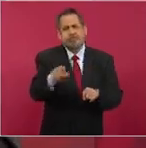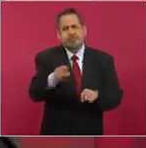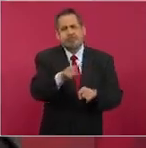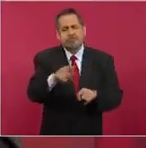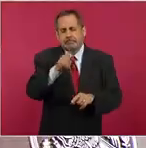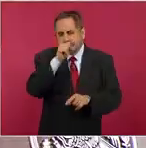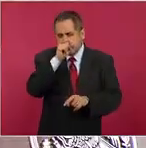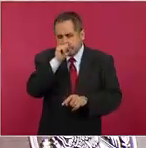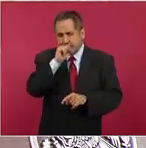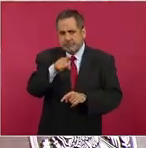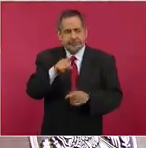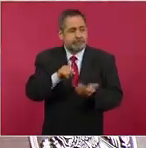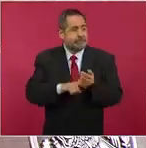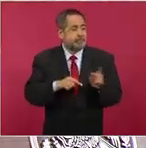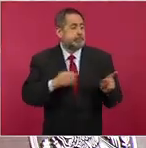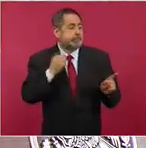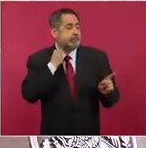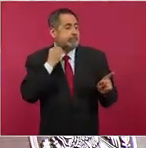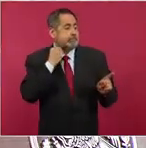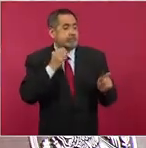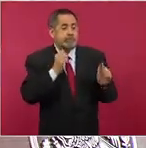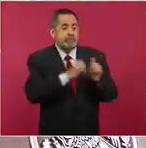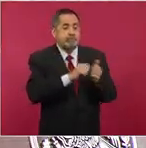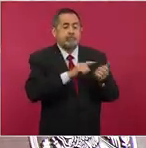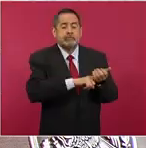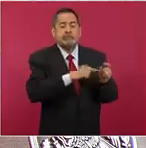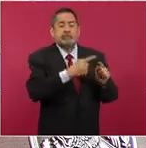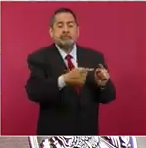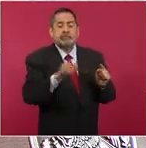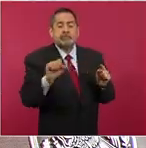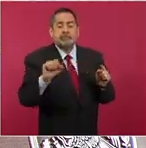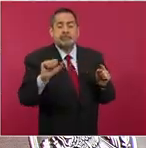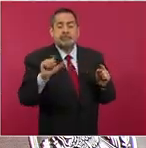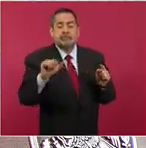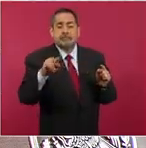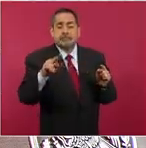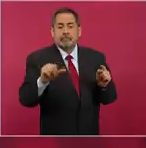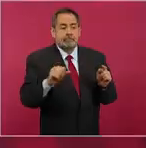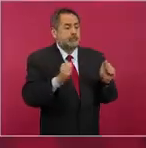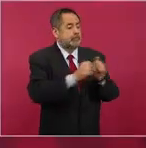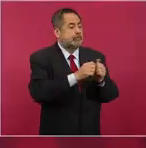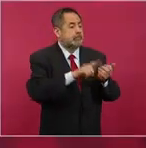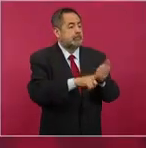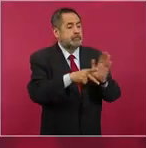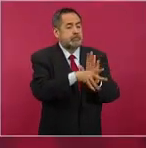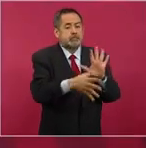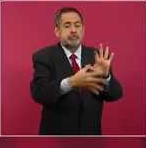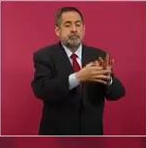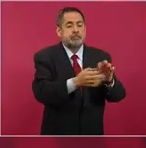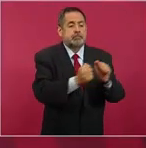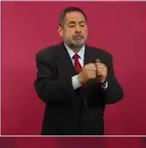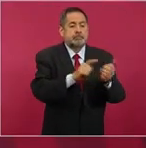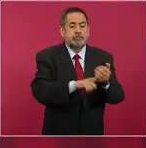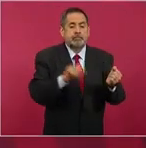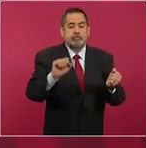estamos hablando de un abogado vinculado a Salinas y de un periódico vinculado a Salinas.